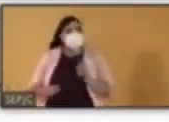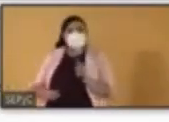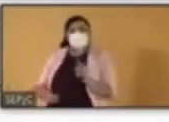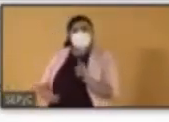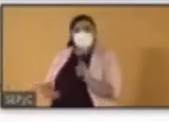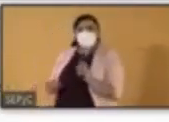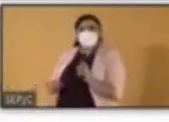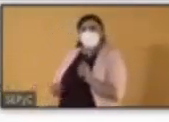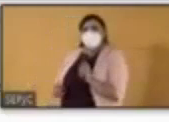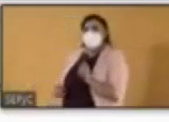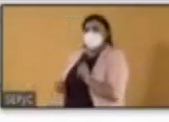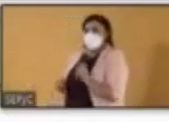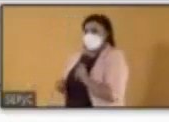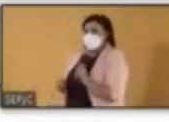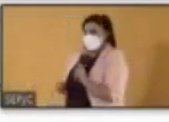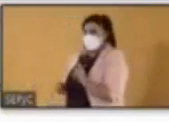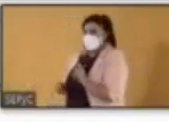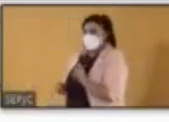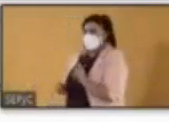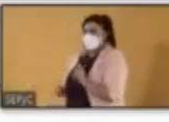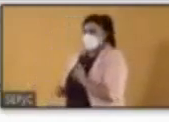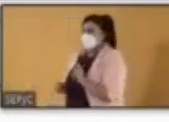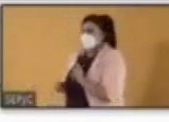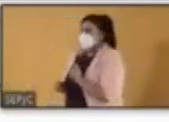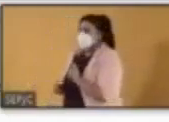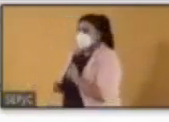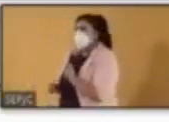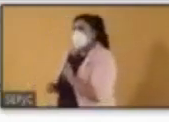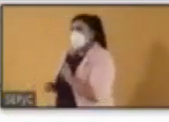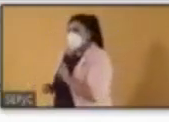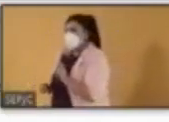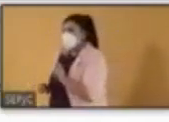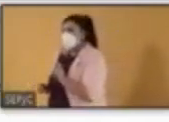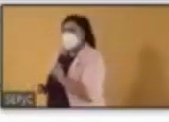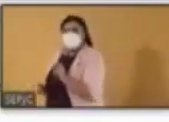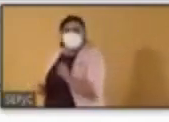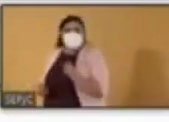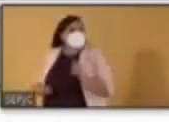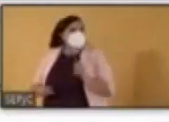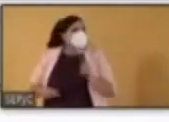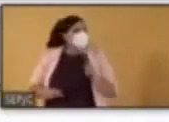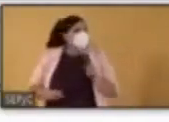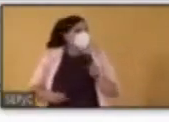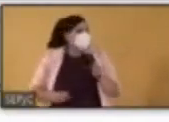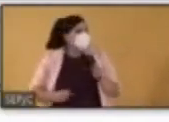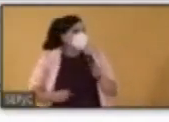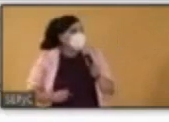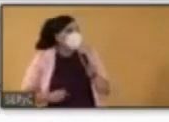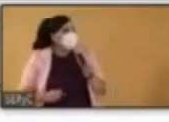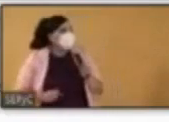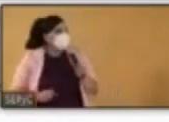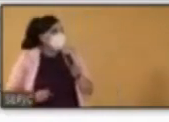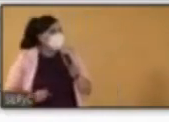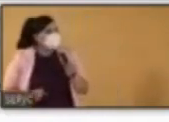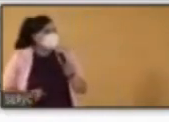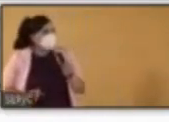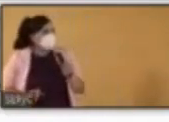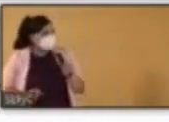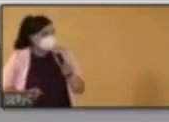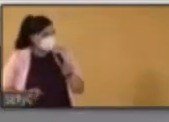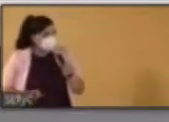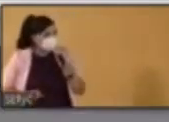registrar al menos una escolaridad del servidor público. Entonces aquí vamos a